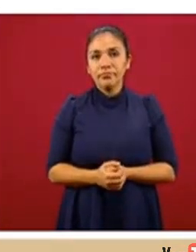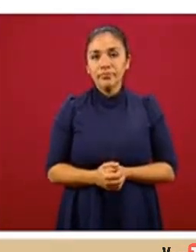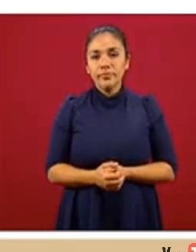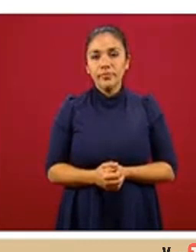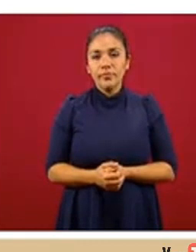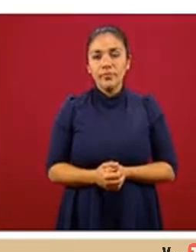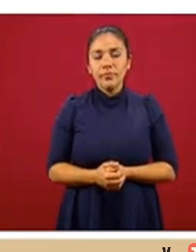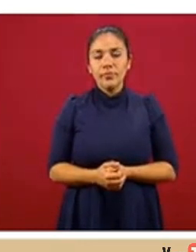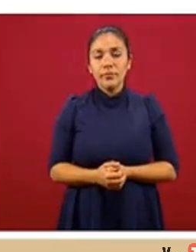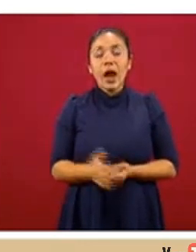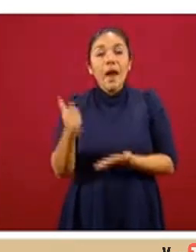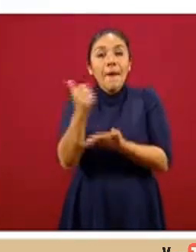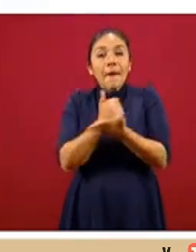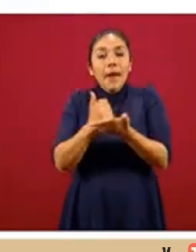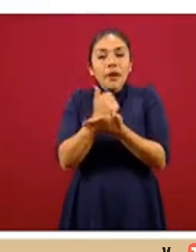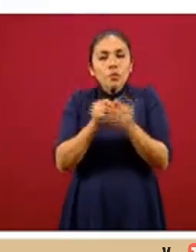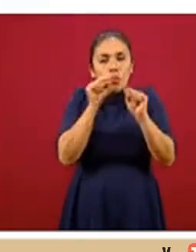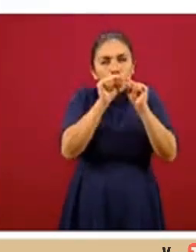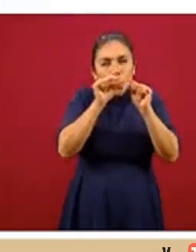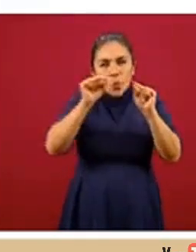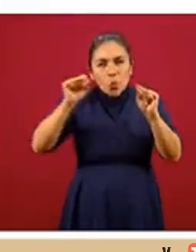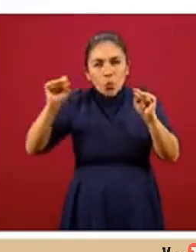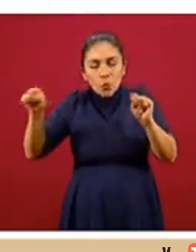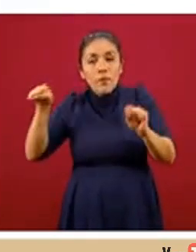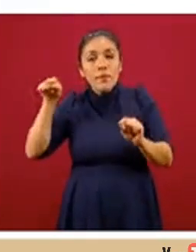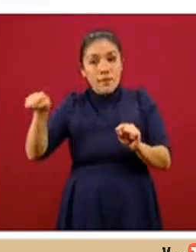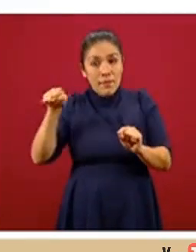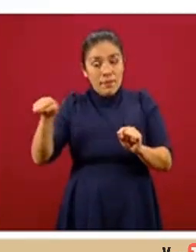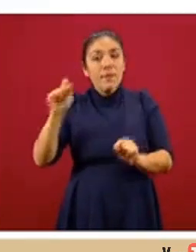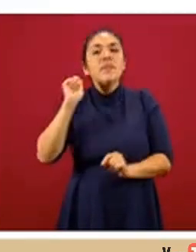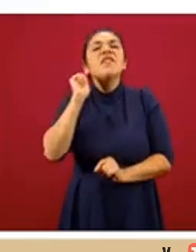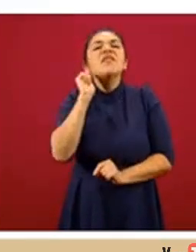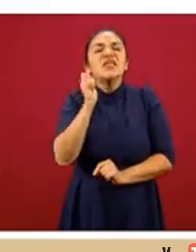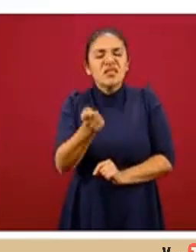Esta línea azul punteada es la capacidad